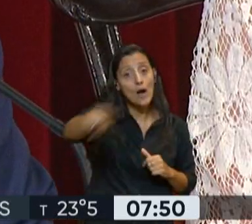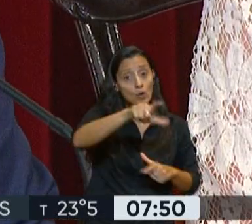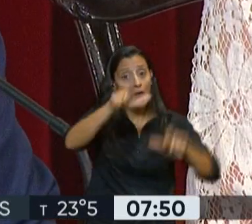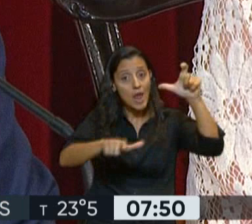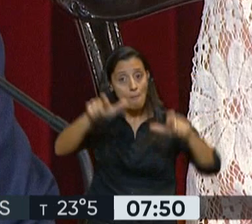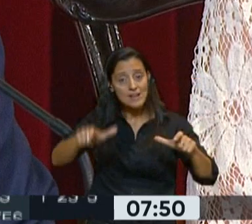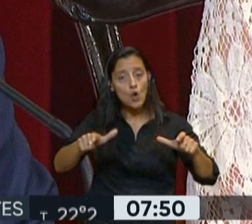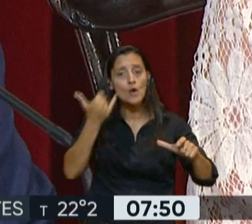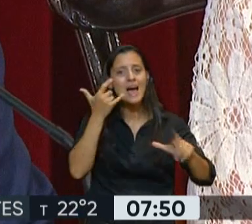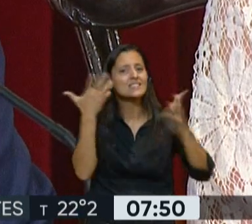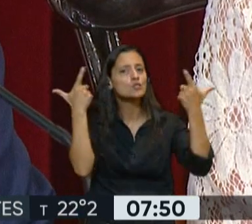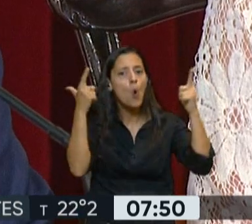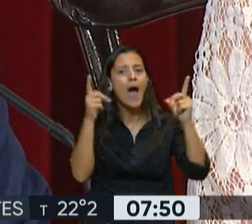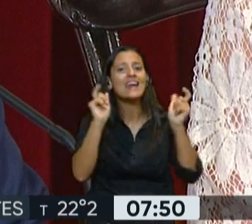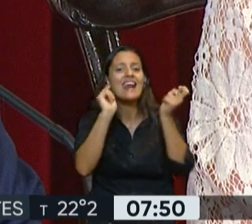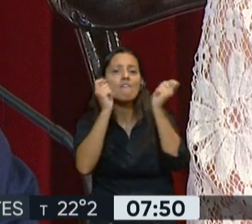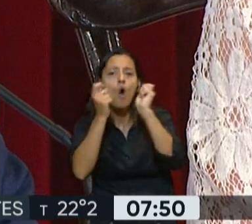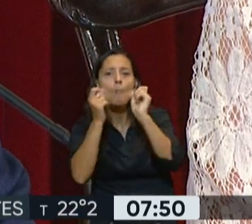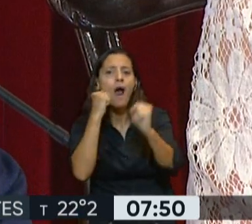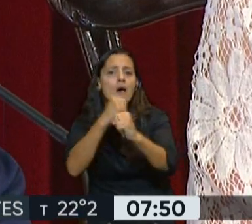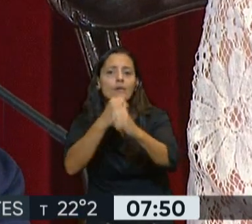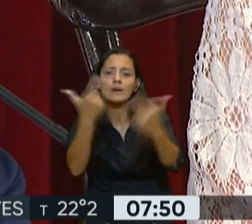No habrá una reforma laboral.